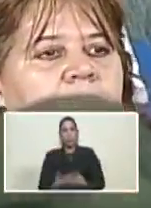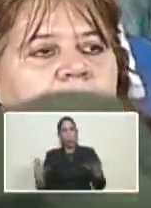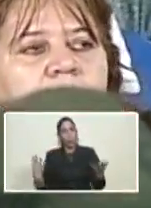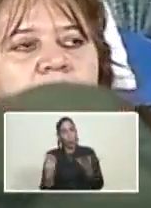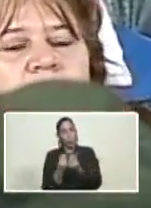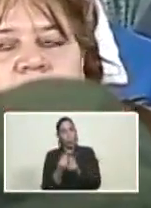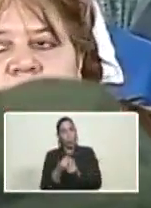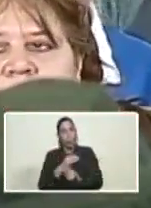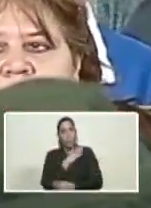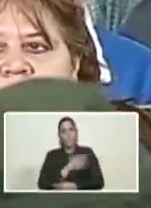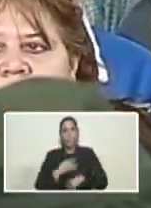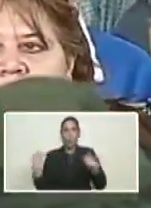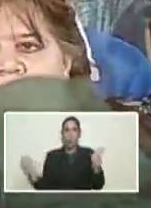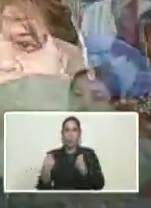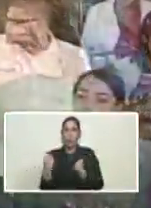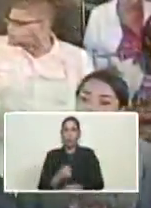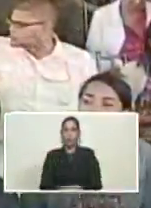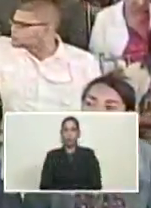Popular.